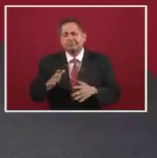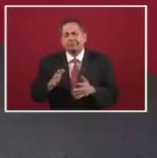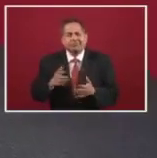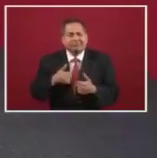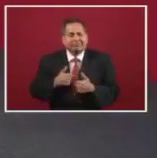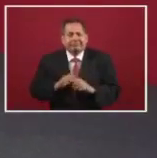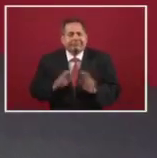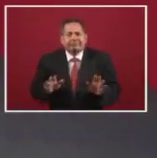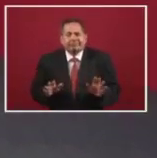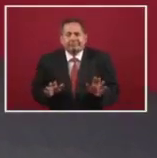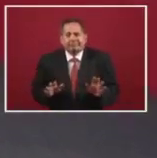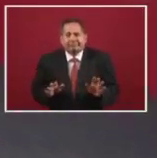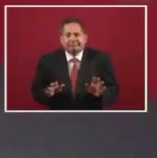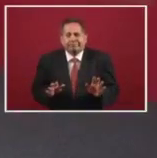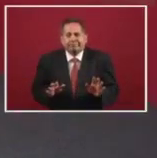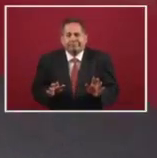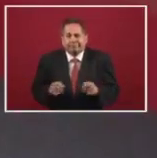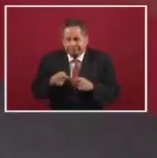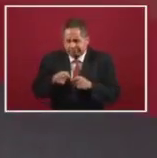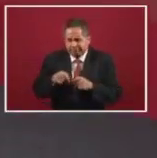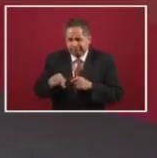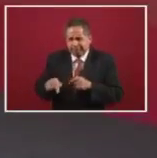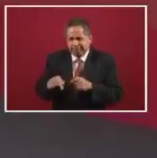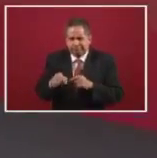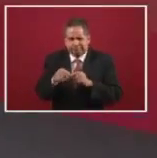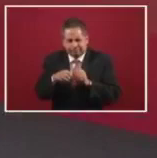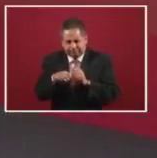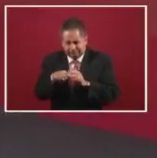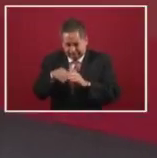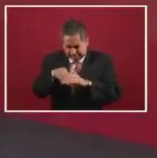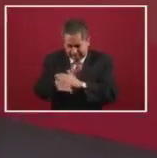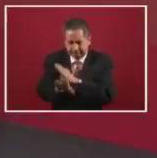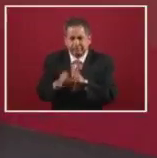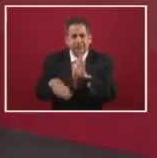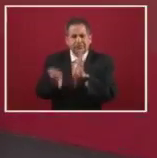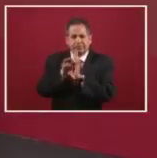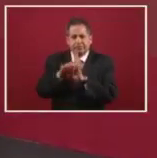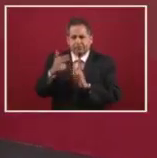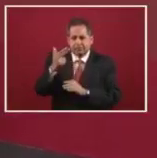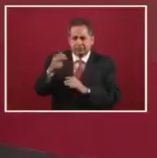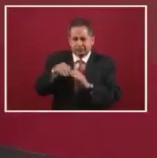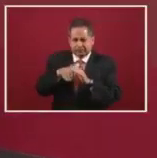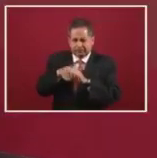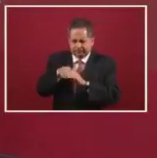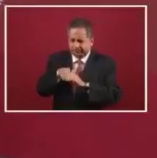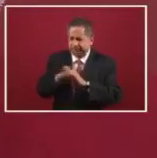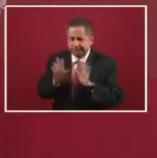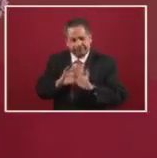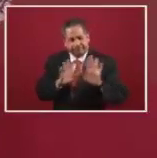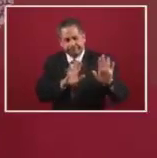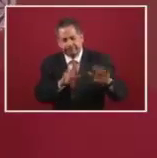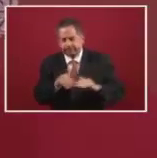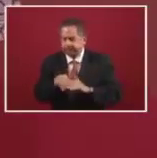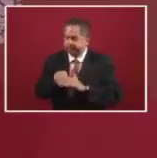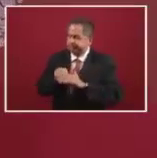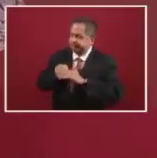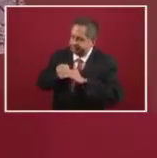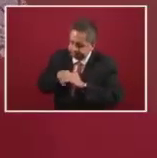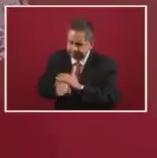pues para meterme al cuarto del hotel, y eso sí,